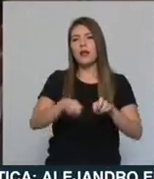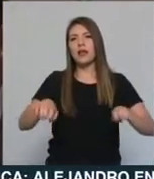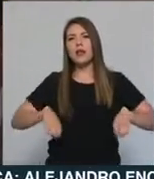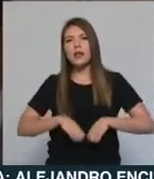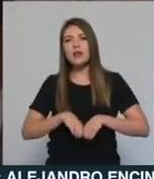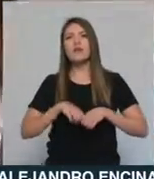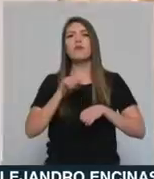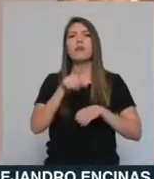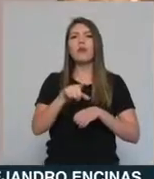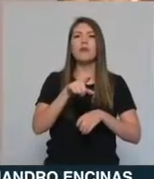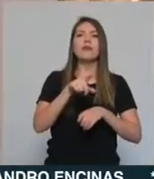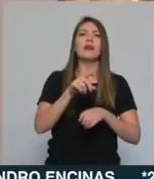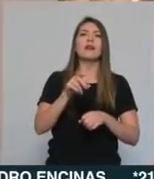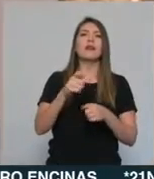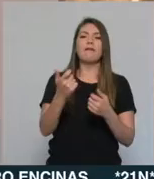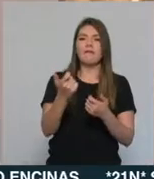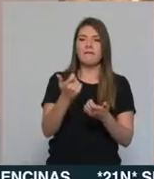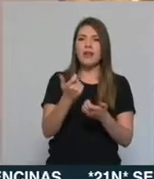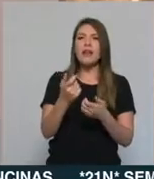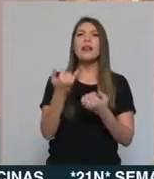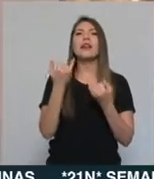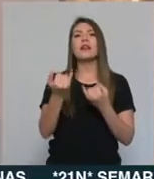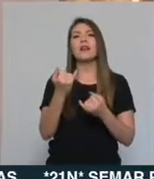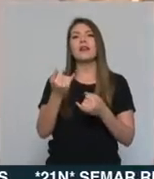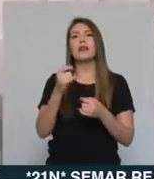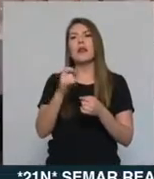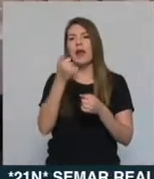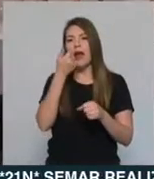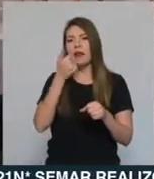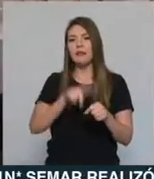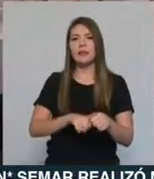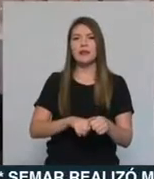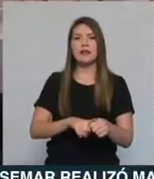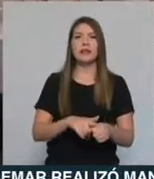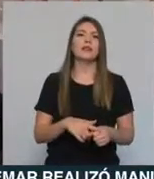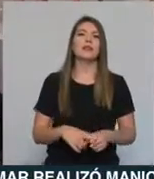Finanzas. Con imágenes de Javier Cordero, Enrique Muñiz, 21 Noticias.